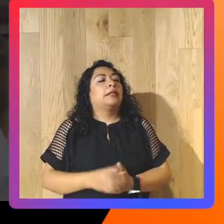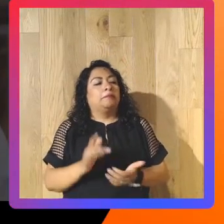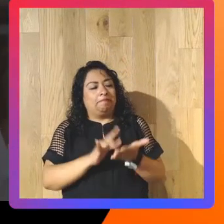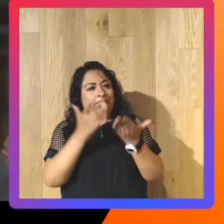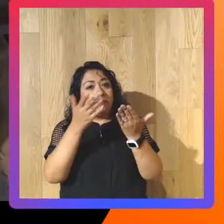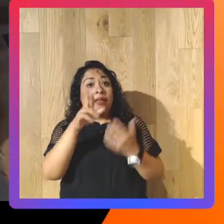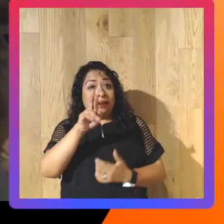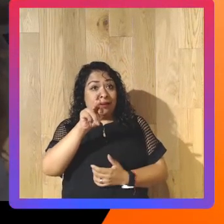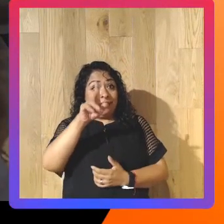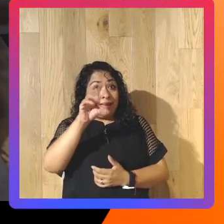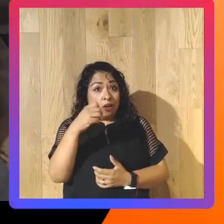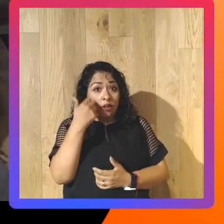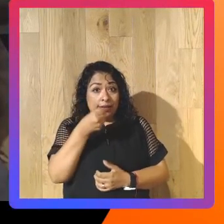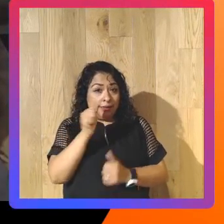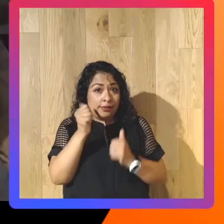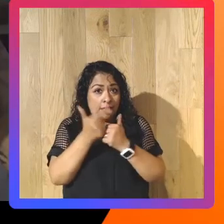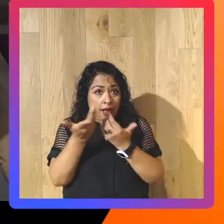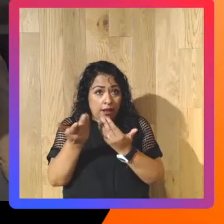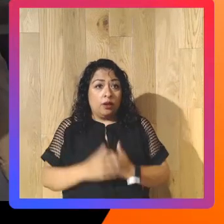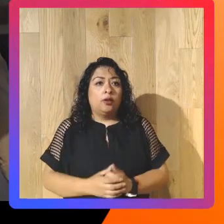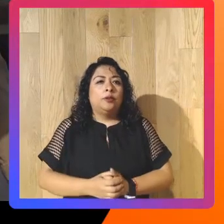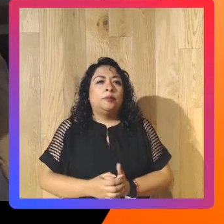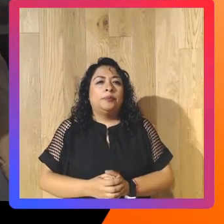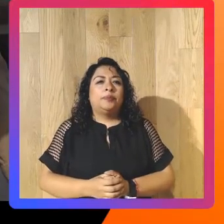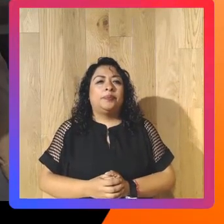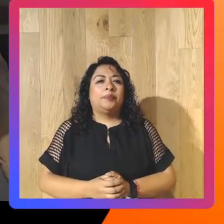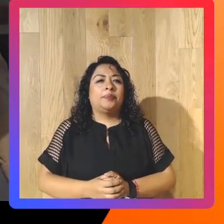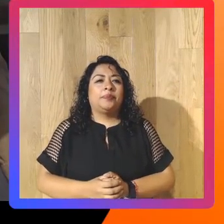Gracias. Ricardo, ¿querías comentarnos algo?